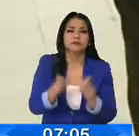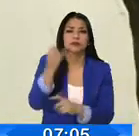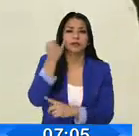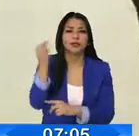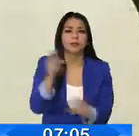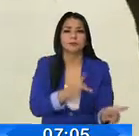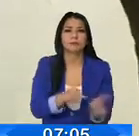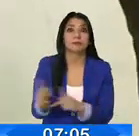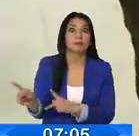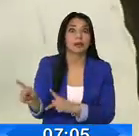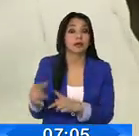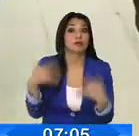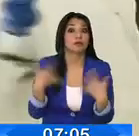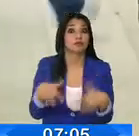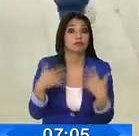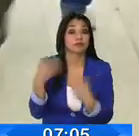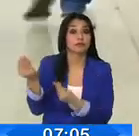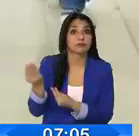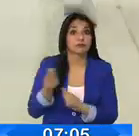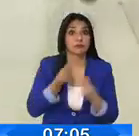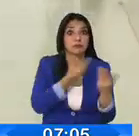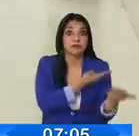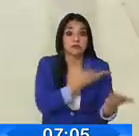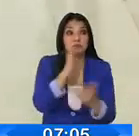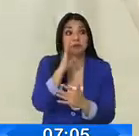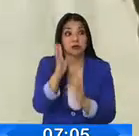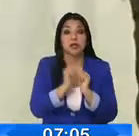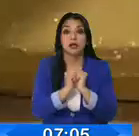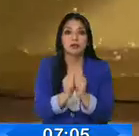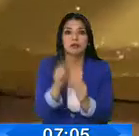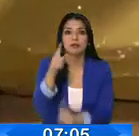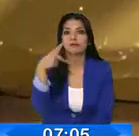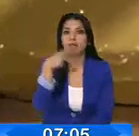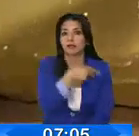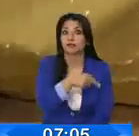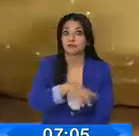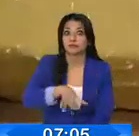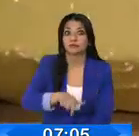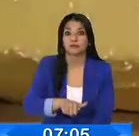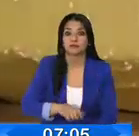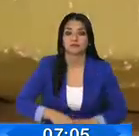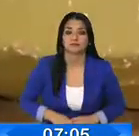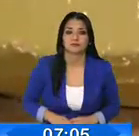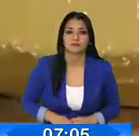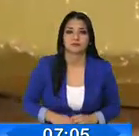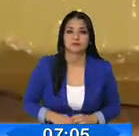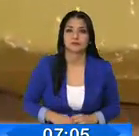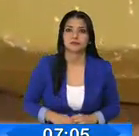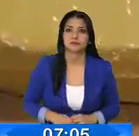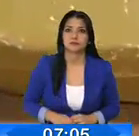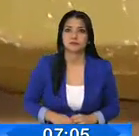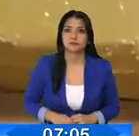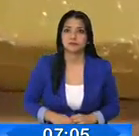inmersos en esta fuga de información que terminó en robo. Informó Jorge Salazar.